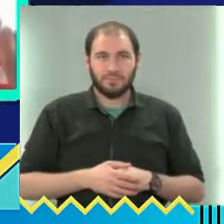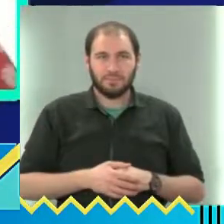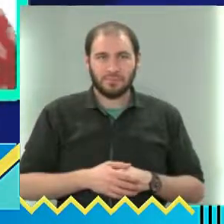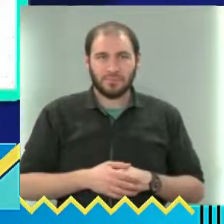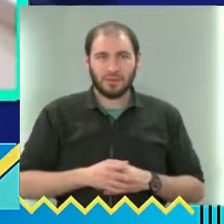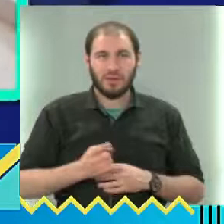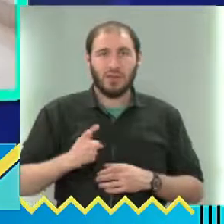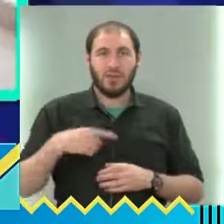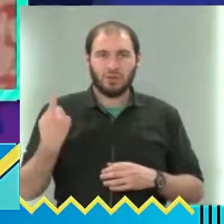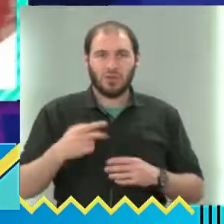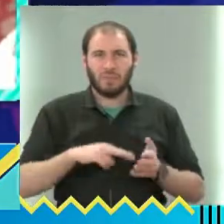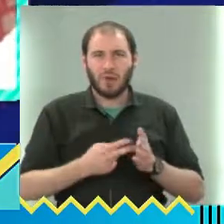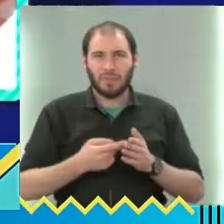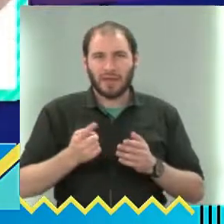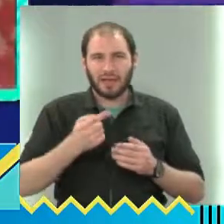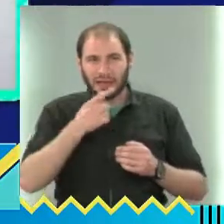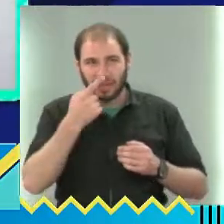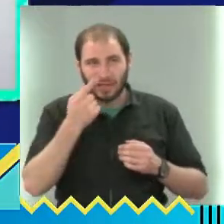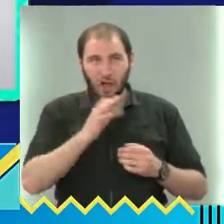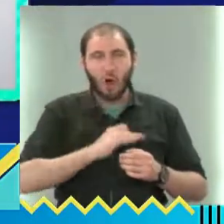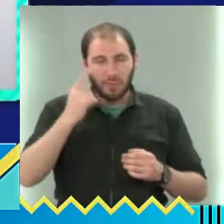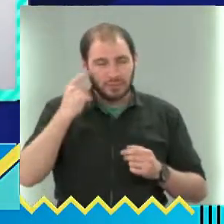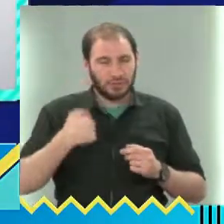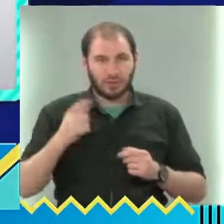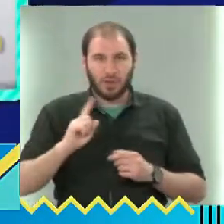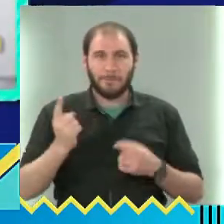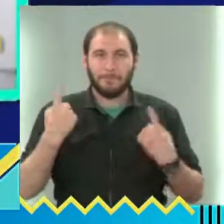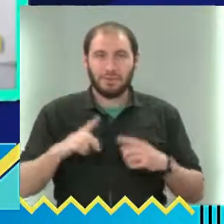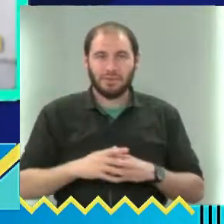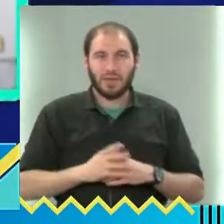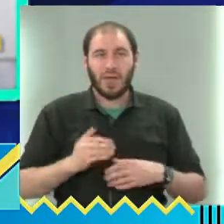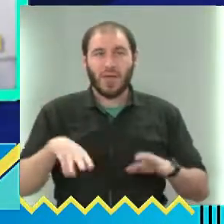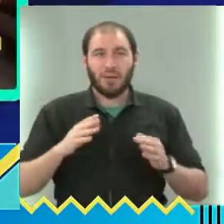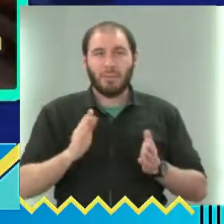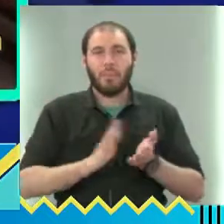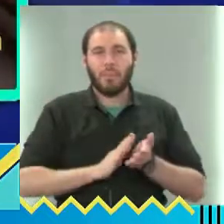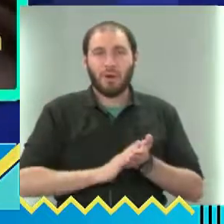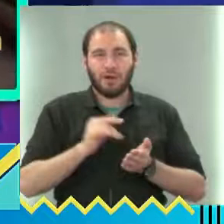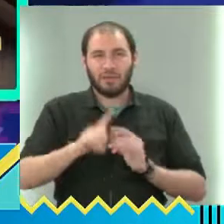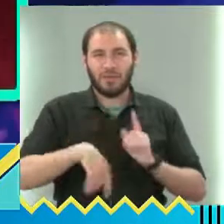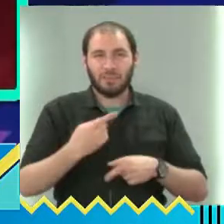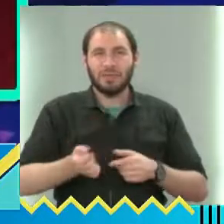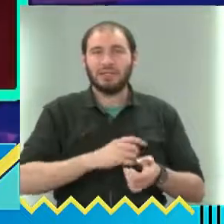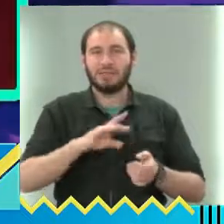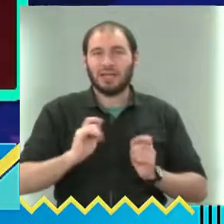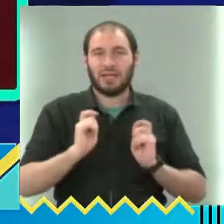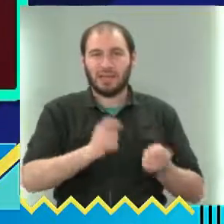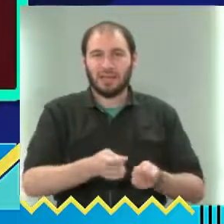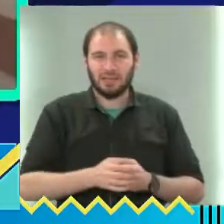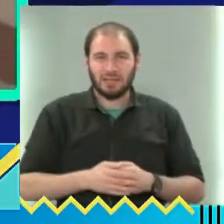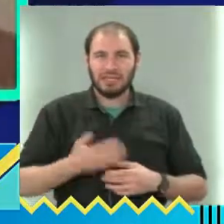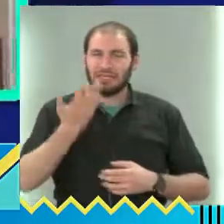Digamos que tenemos ciertos conflictos de intereses, no vale mi opinión lo que te voy a decir, pero bueno, pueden ir a experimentarlo después, donar sangre y con